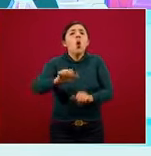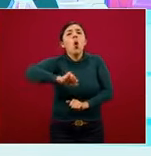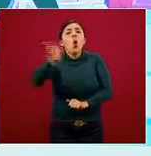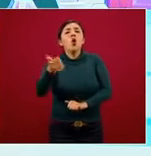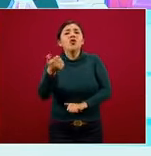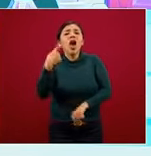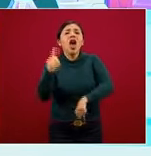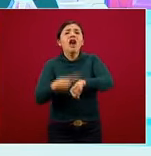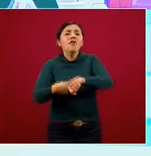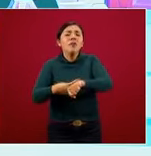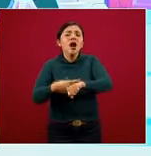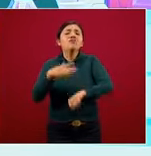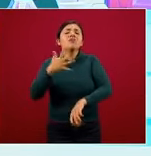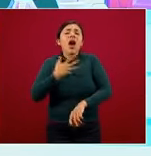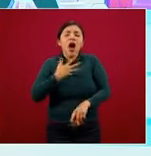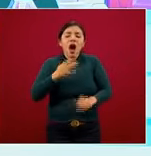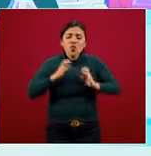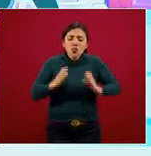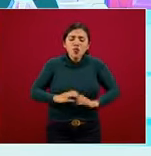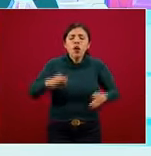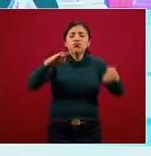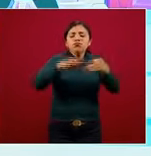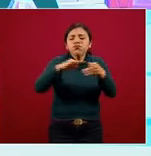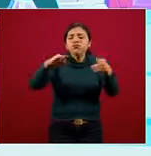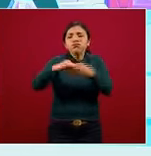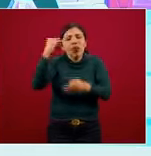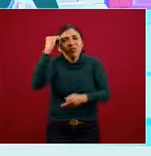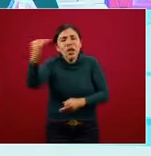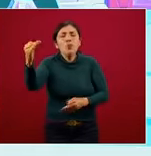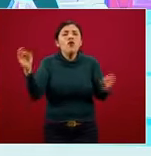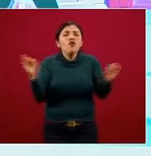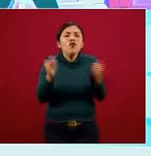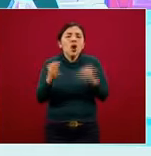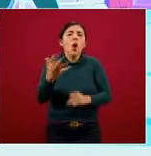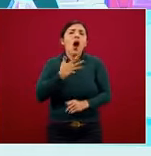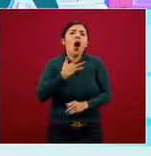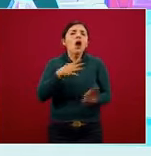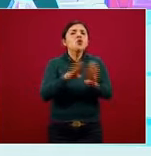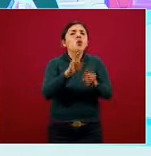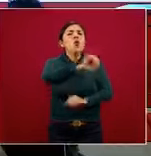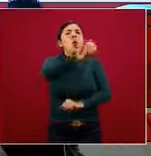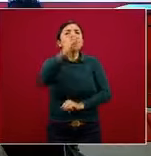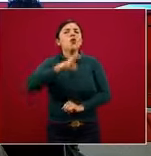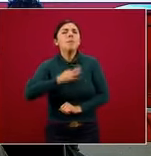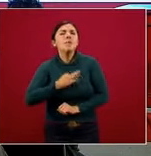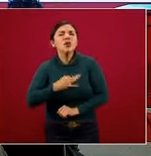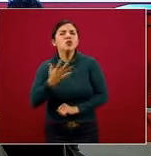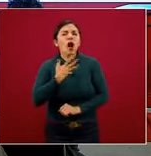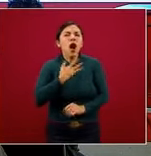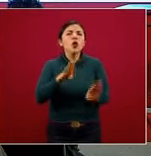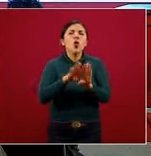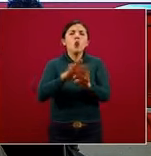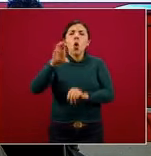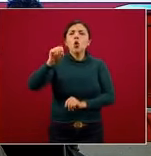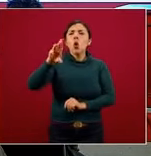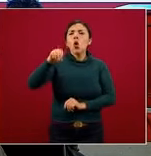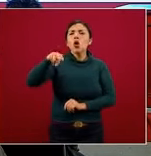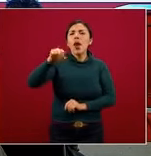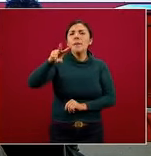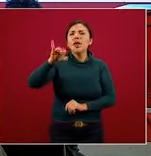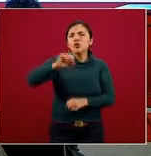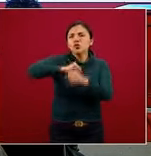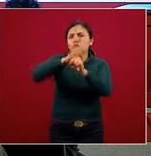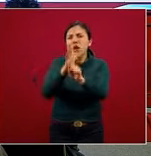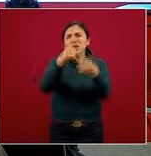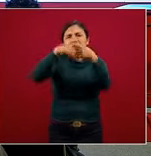las enfermedades que nos aquejan cada temporada invernal, así como los otros virus, coronavirus y otros